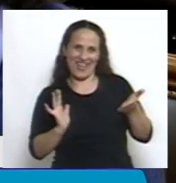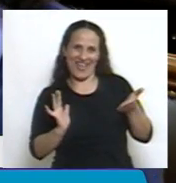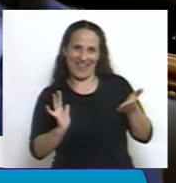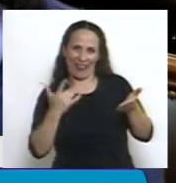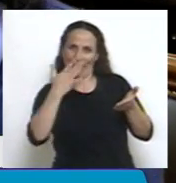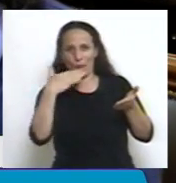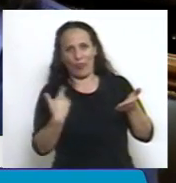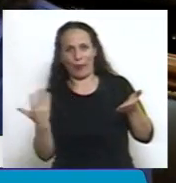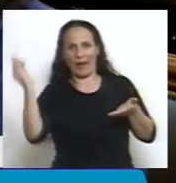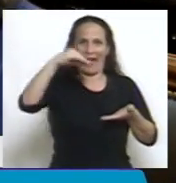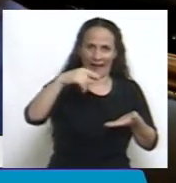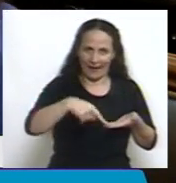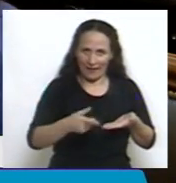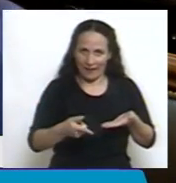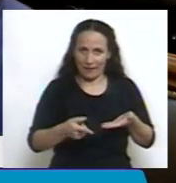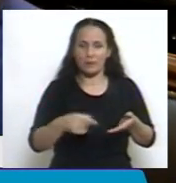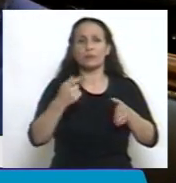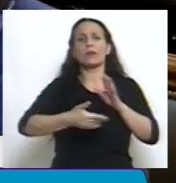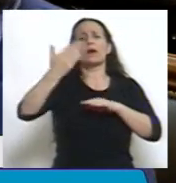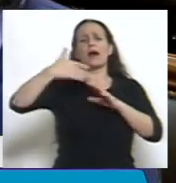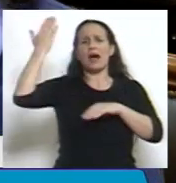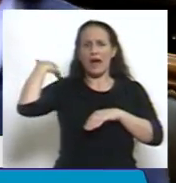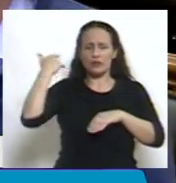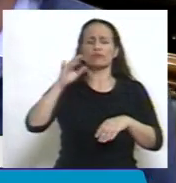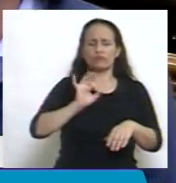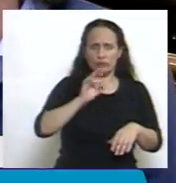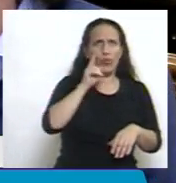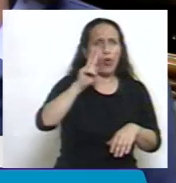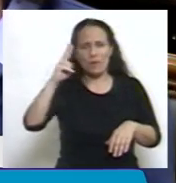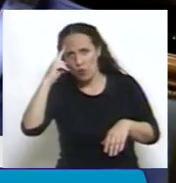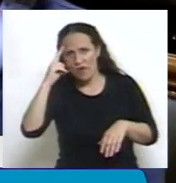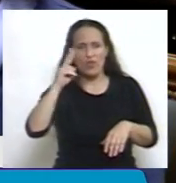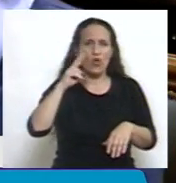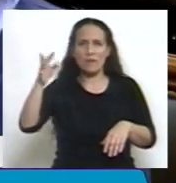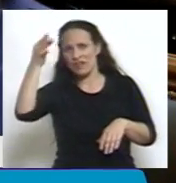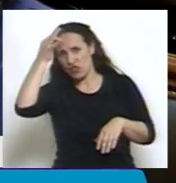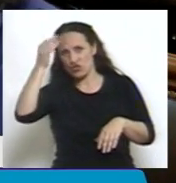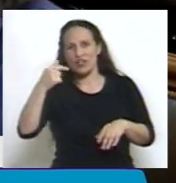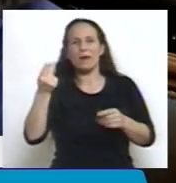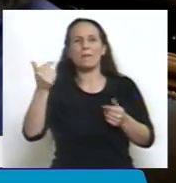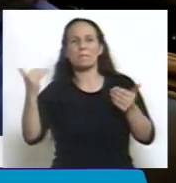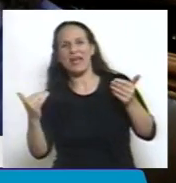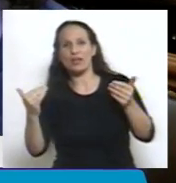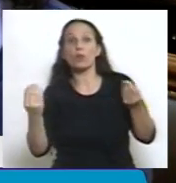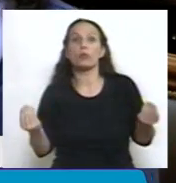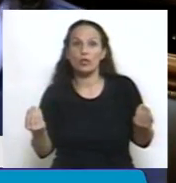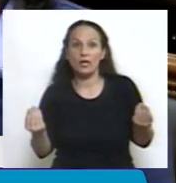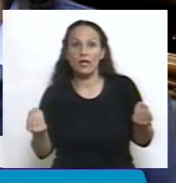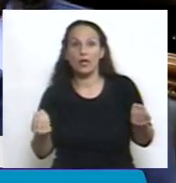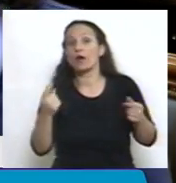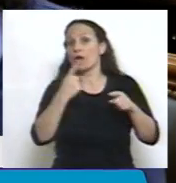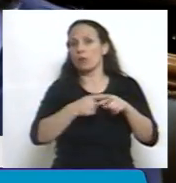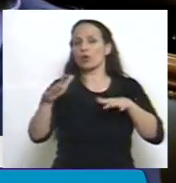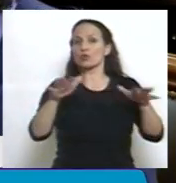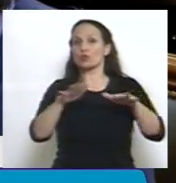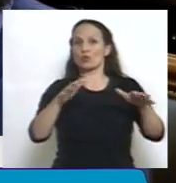años tuvimos cifras menores a ese 26%, que fue en 2009 y 2012. ¿Por qué? Bueno, porque al gobierno lo sorprendió una recesión y con la recesión